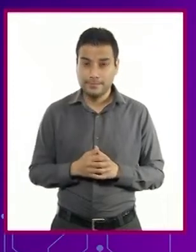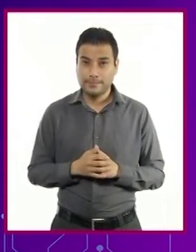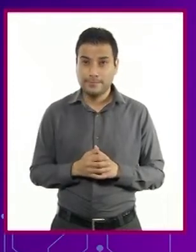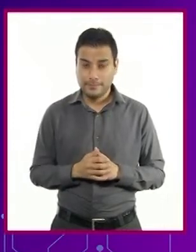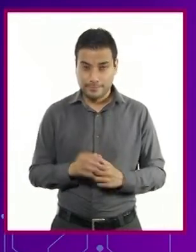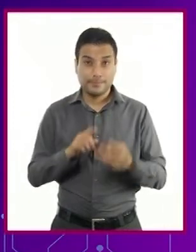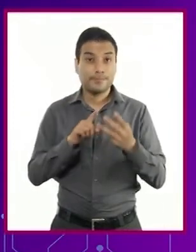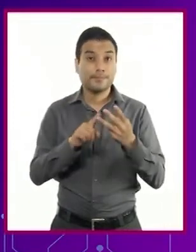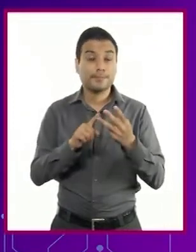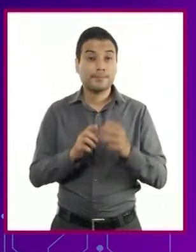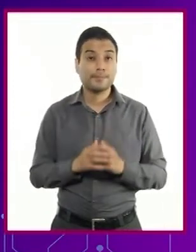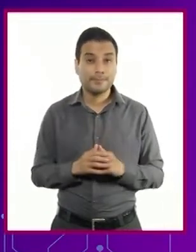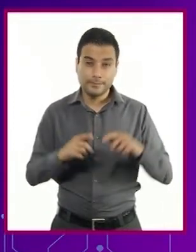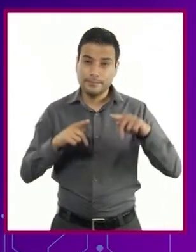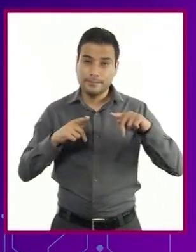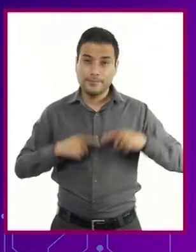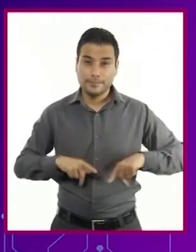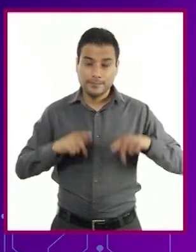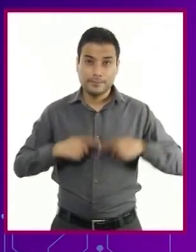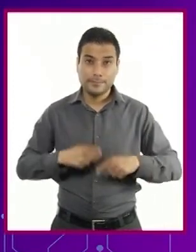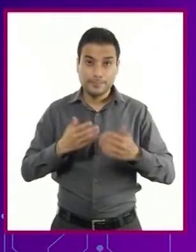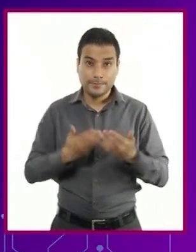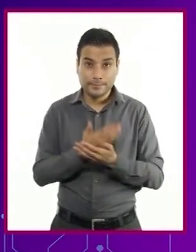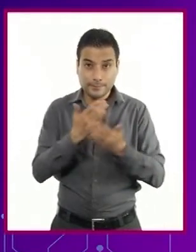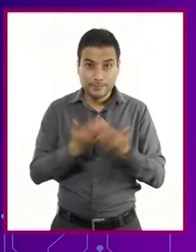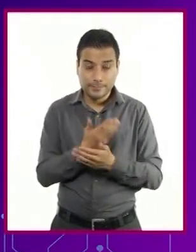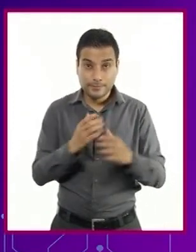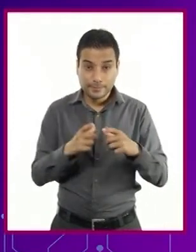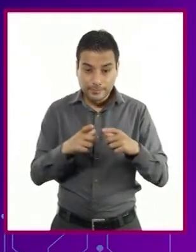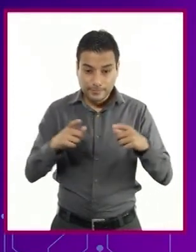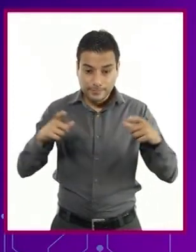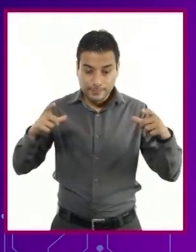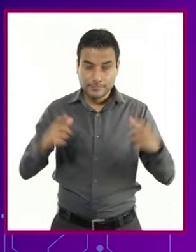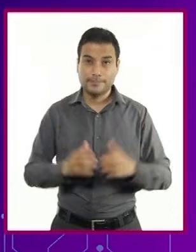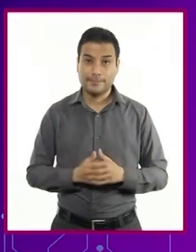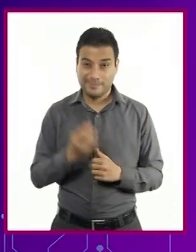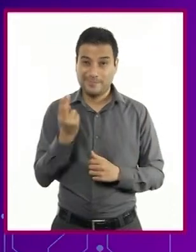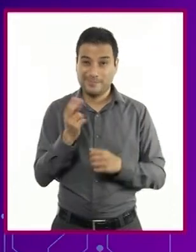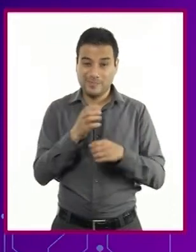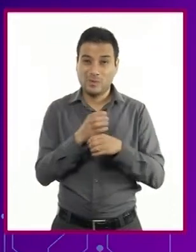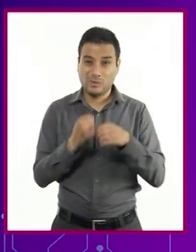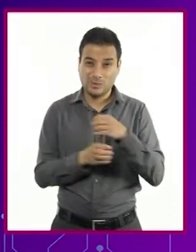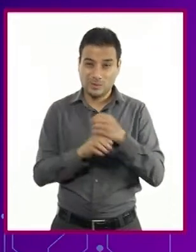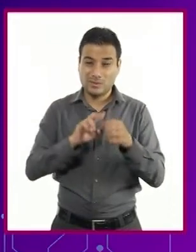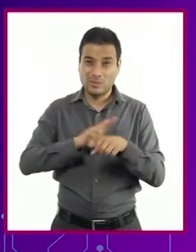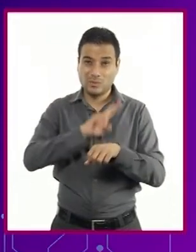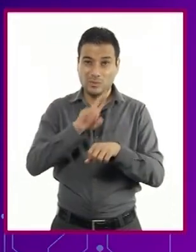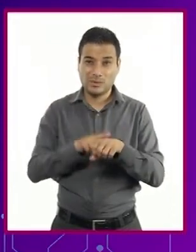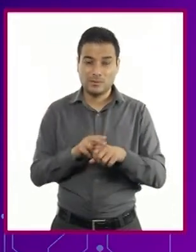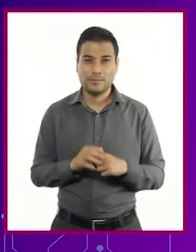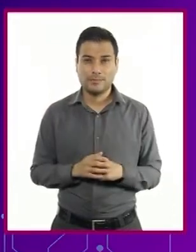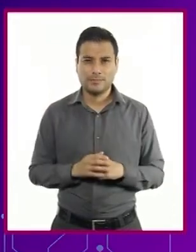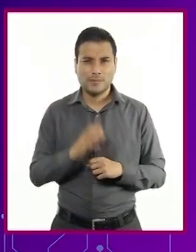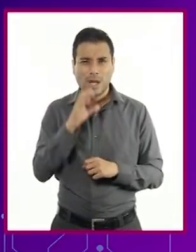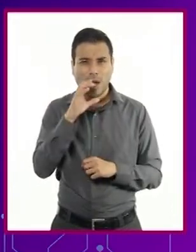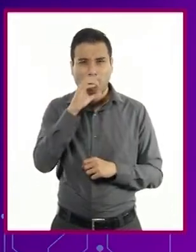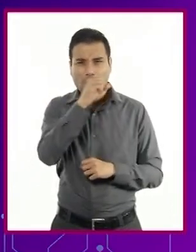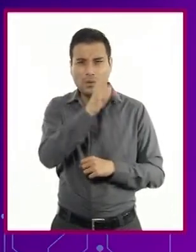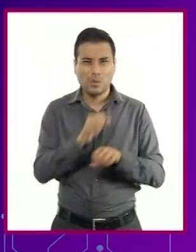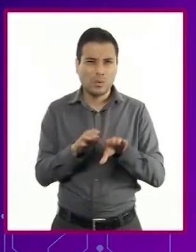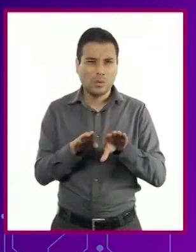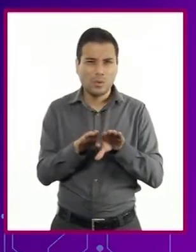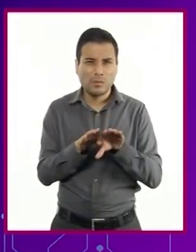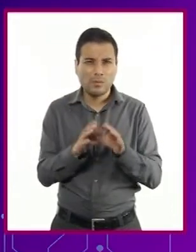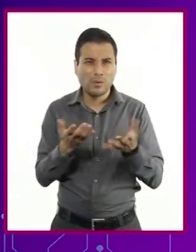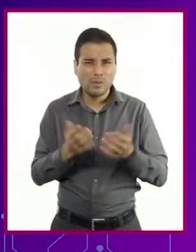el aumento de la población, que cada vez consume más recursos naturales. Para entender qué es el efecto invernadero, qué causas lo